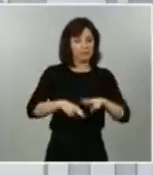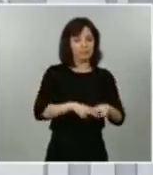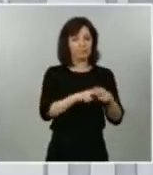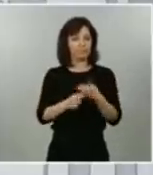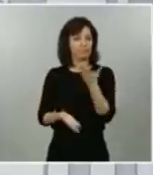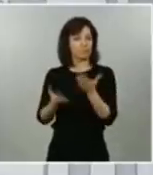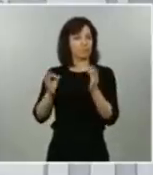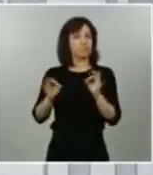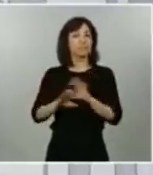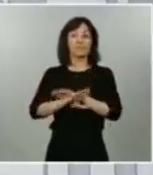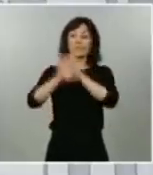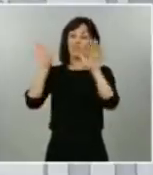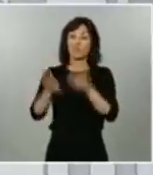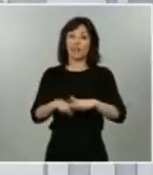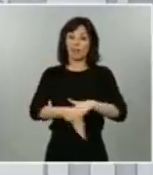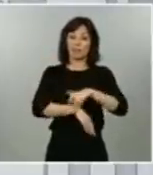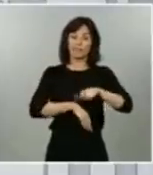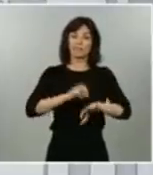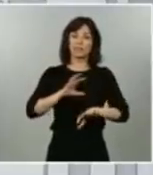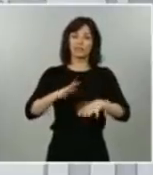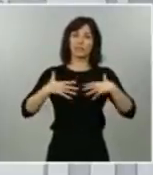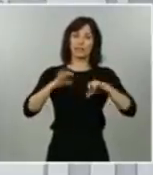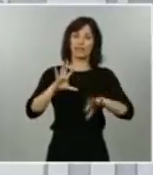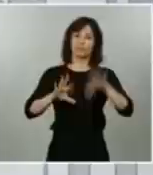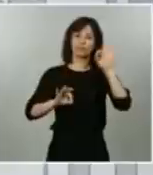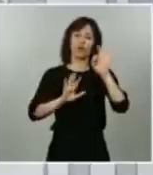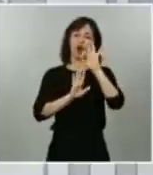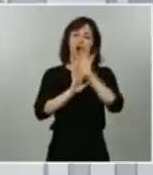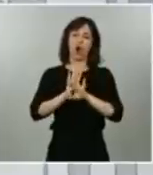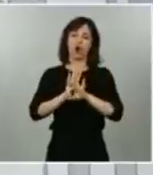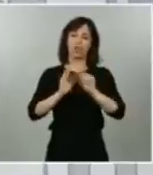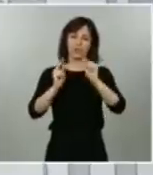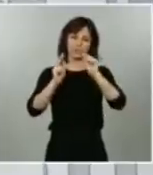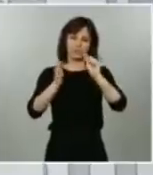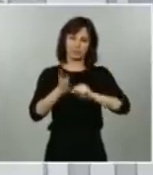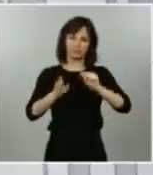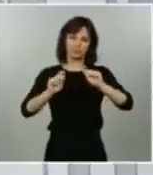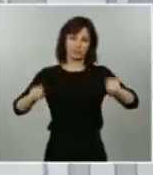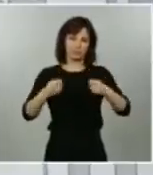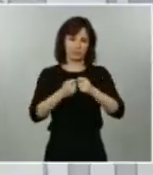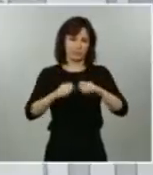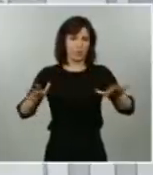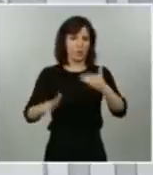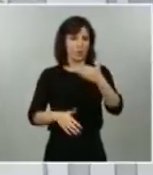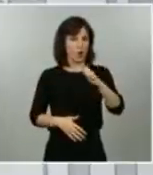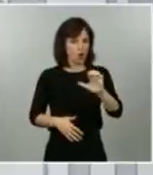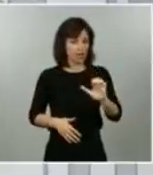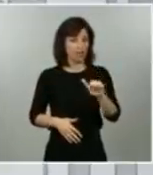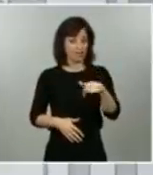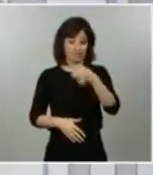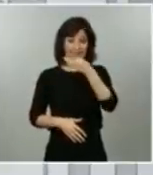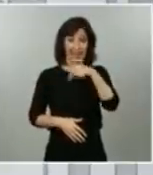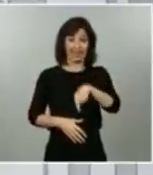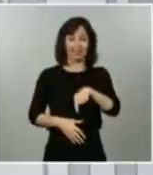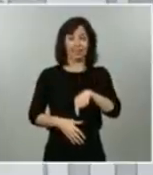sanidad dicte la orden que finalmente sale publicada en el boe y como decía hoy esta tarde tendrá ocasión de